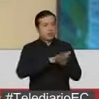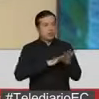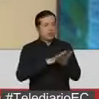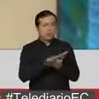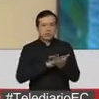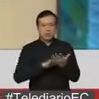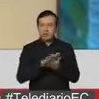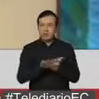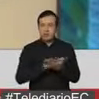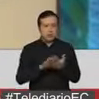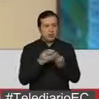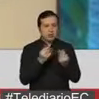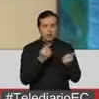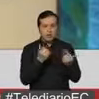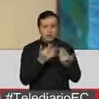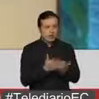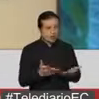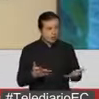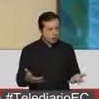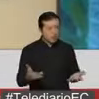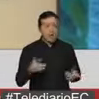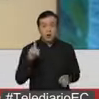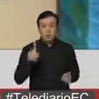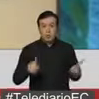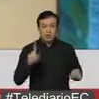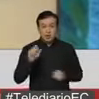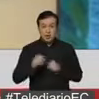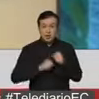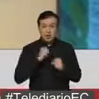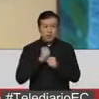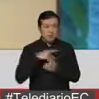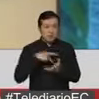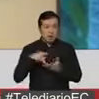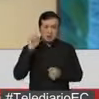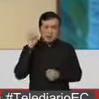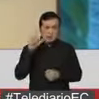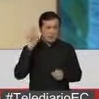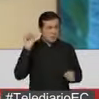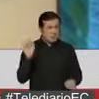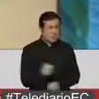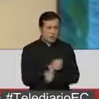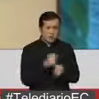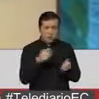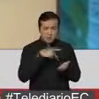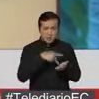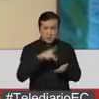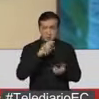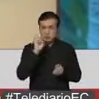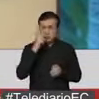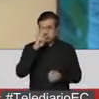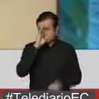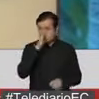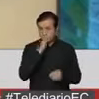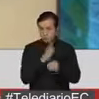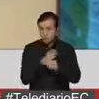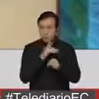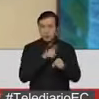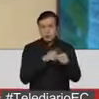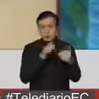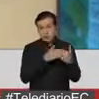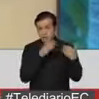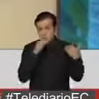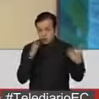había montos a pagar en algunos años que eran imposibles de cumplir. Segundo gran objetivo que se logra es tener un periodo de